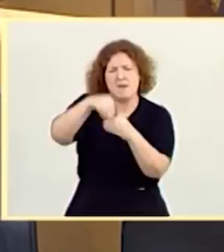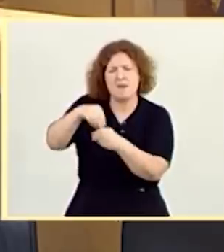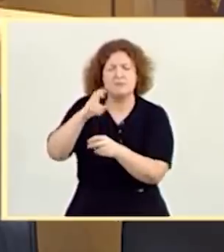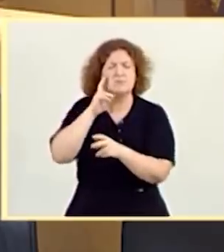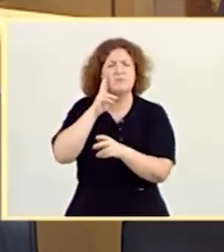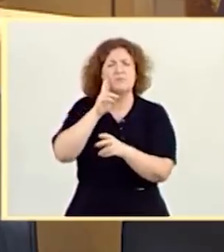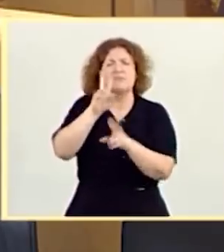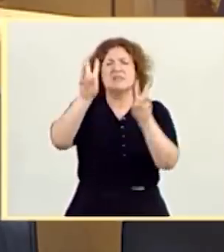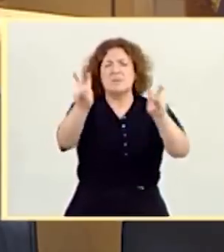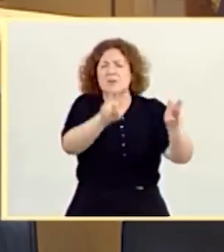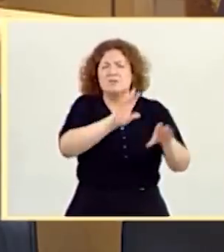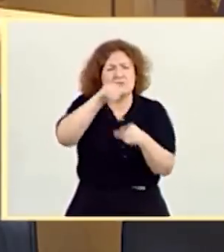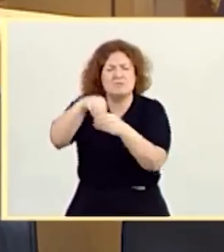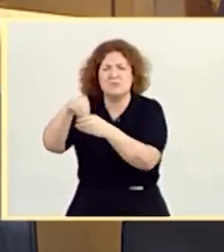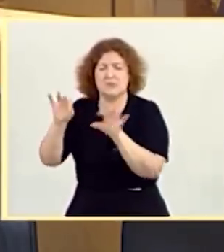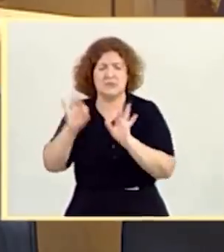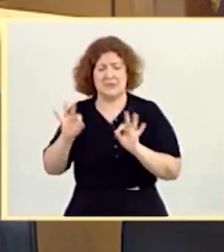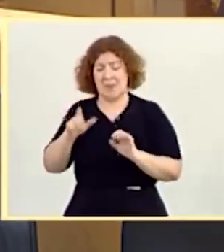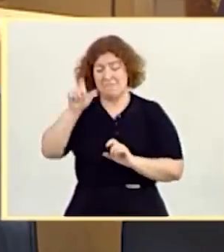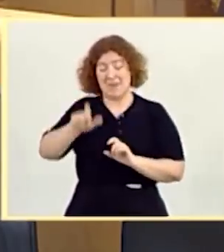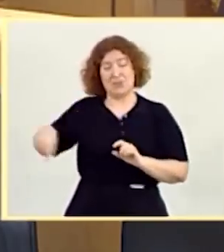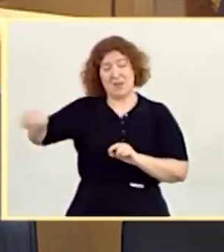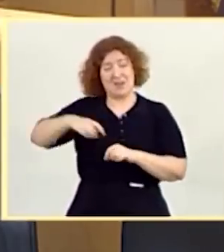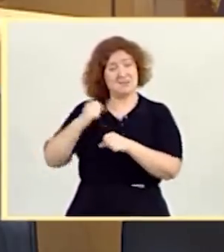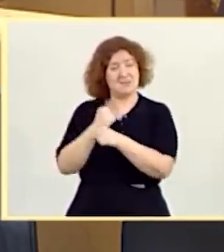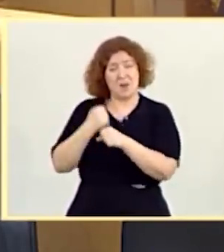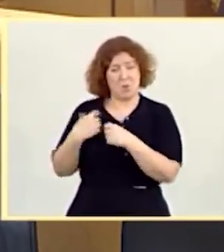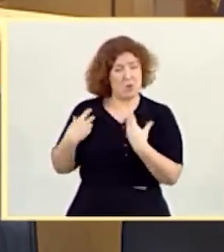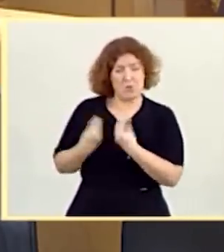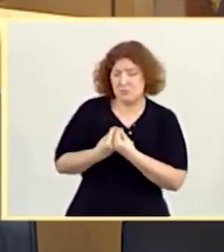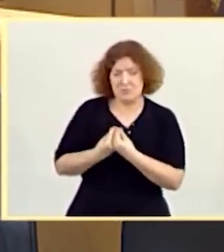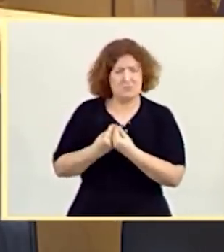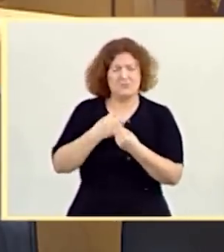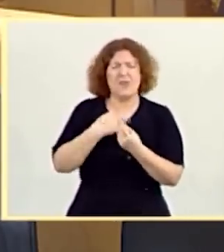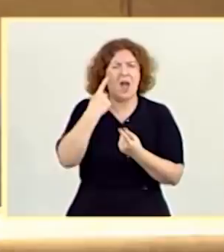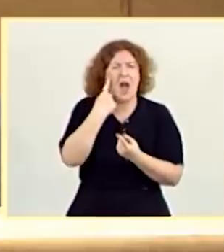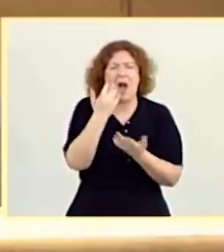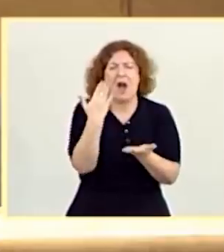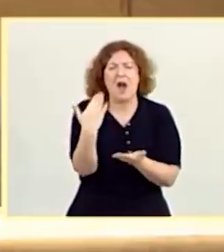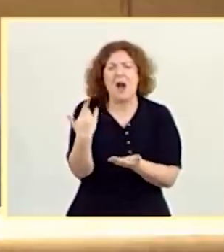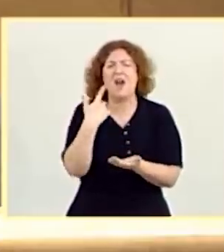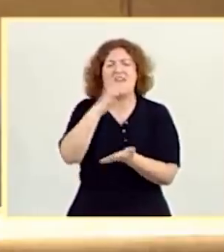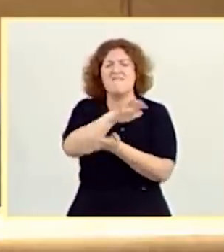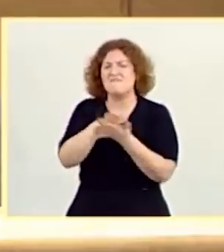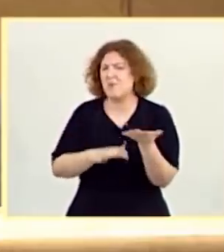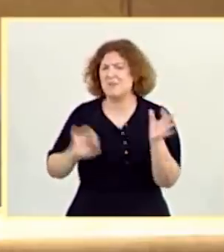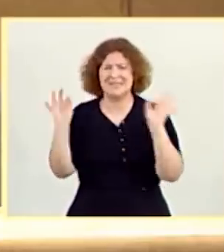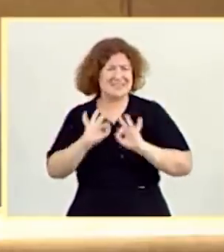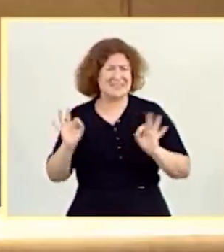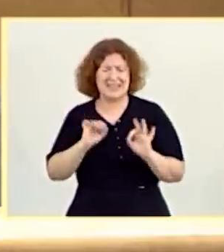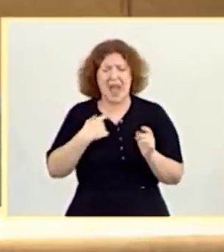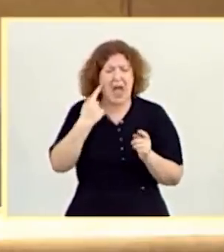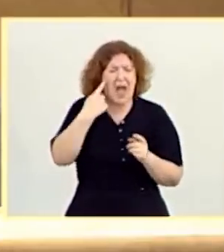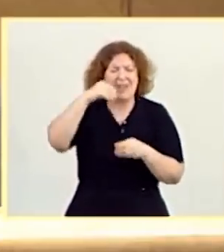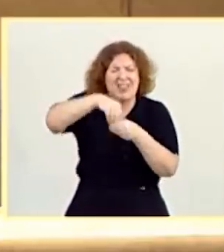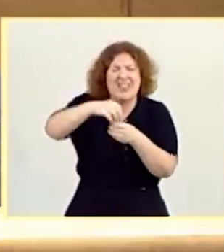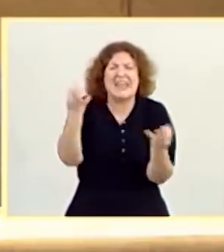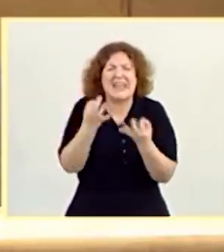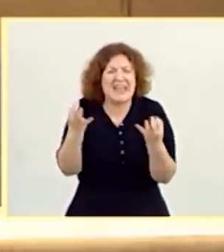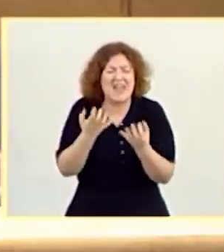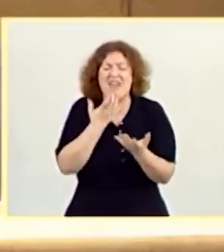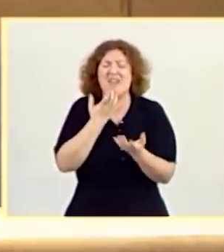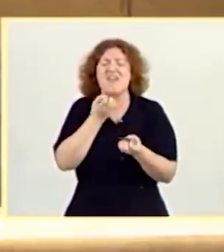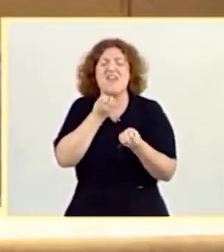se puede parapetar en nada. La directora general la nombra él. La directora general de la Guardia Civil es nombramiento de confianza de él. Y que, por